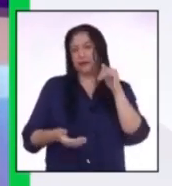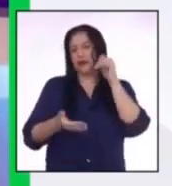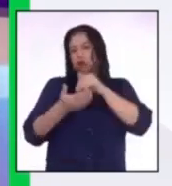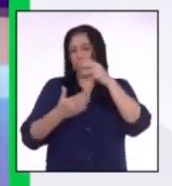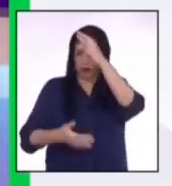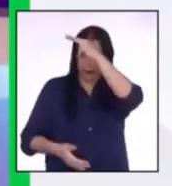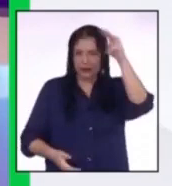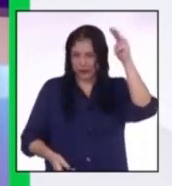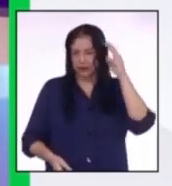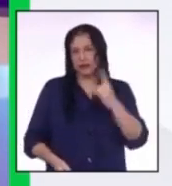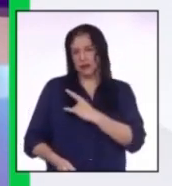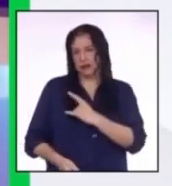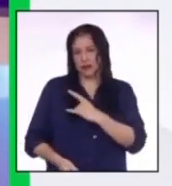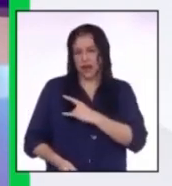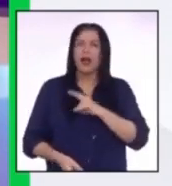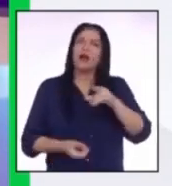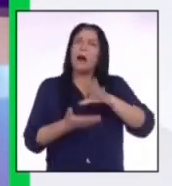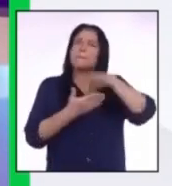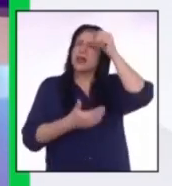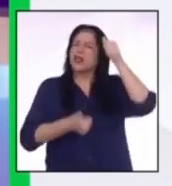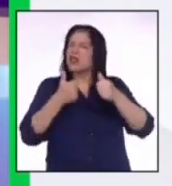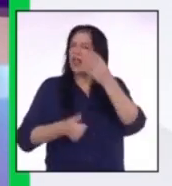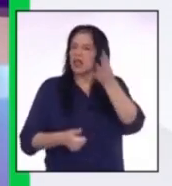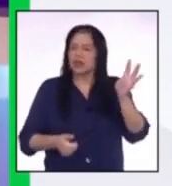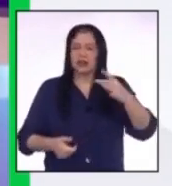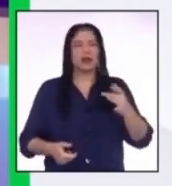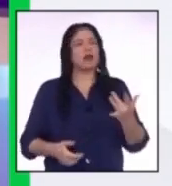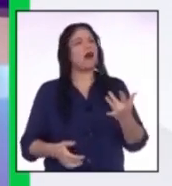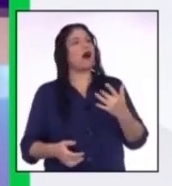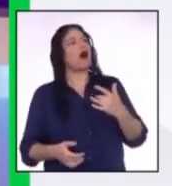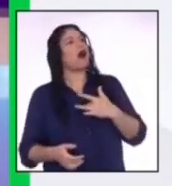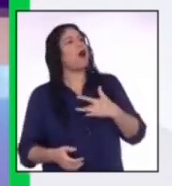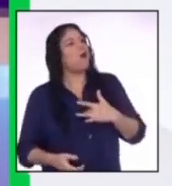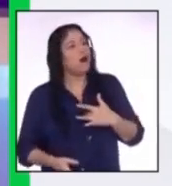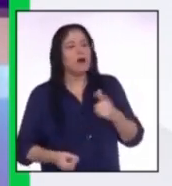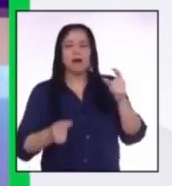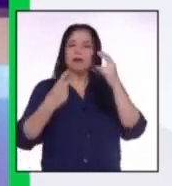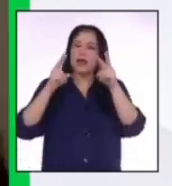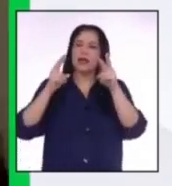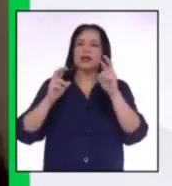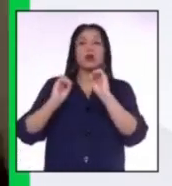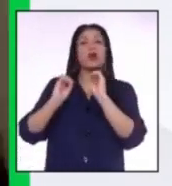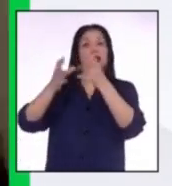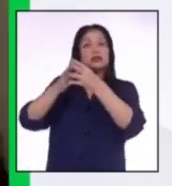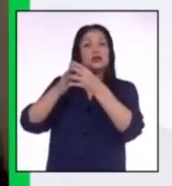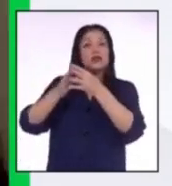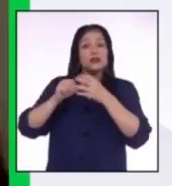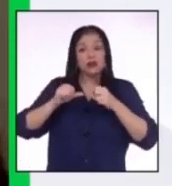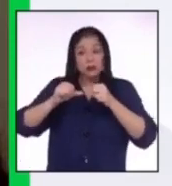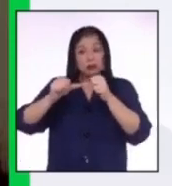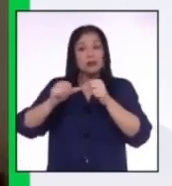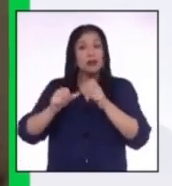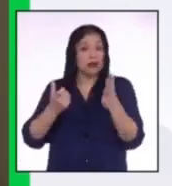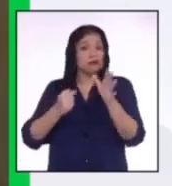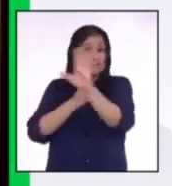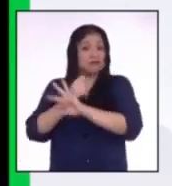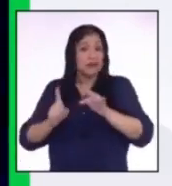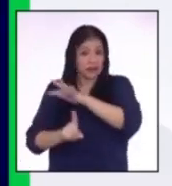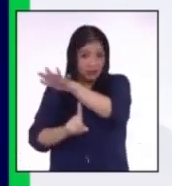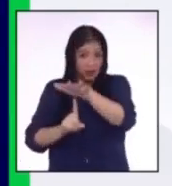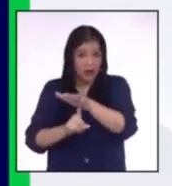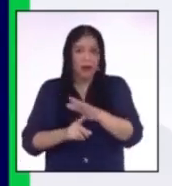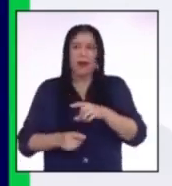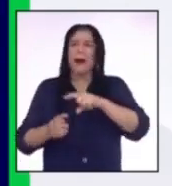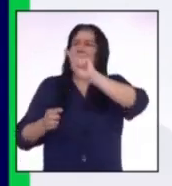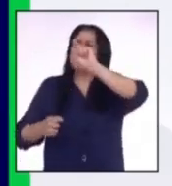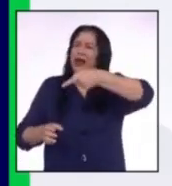y algo que aprendí en inglaterra que me impactó fue que las organizaciones de conservación allá tenían miles de miembros mientras